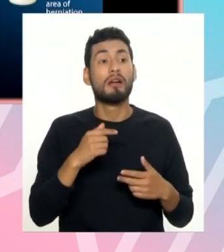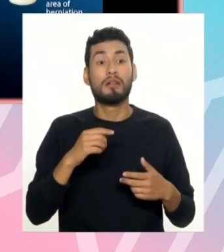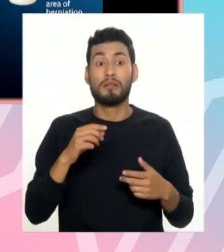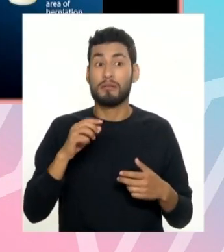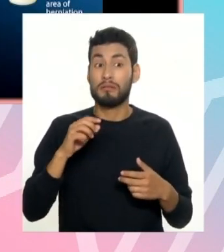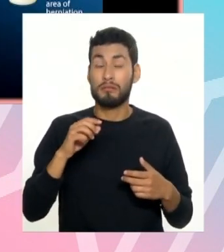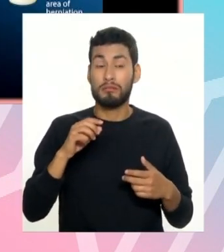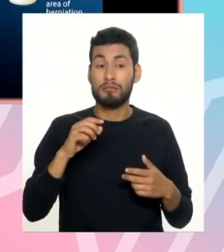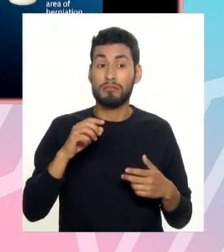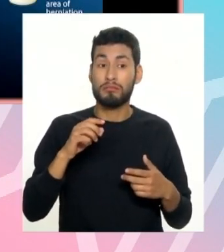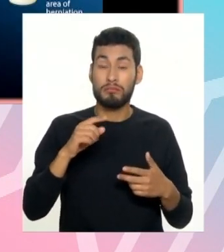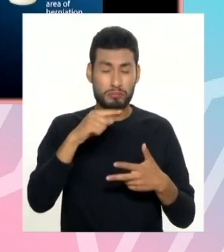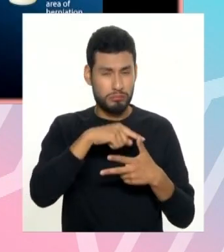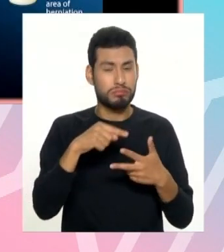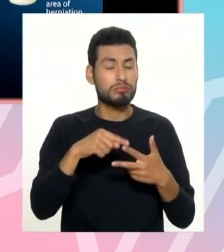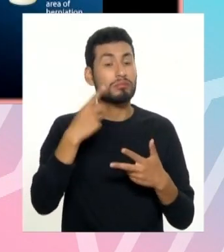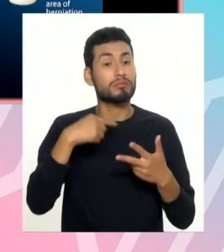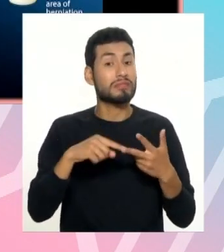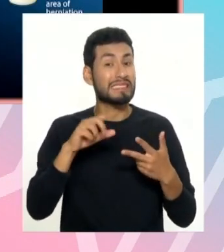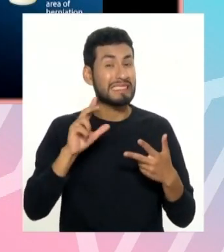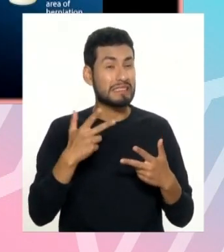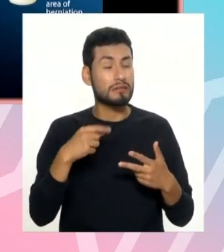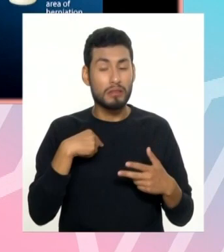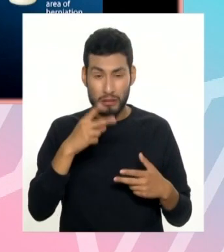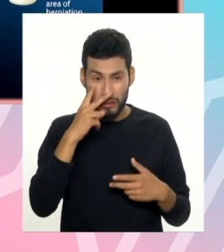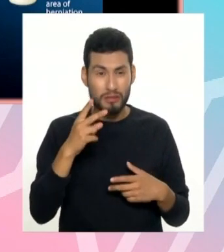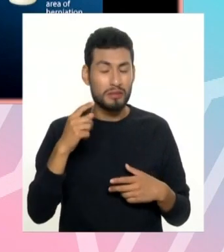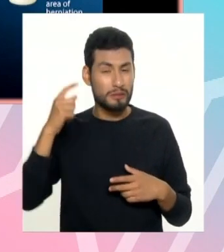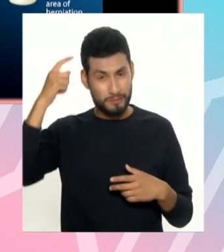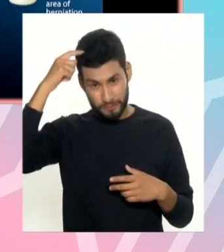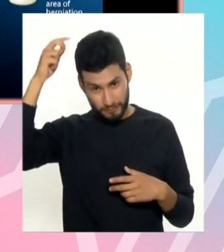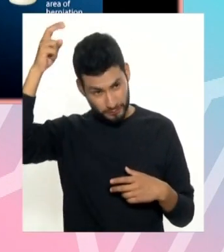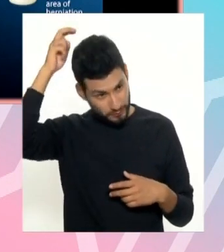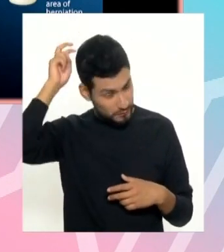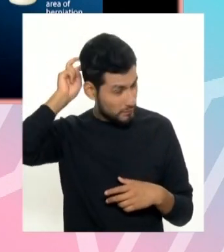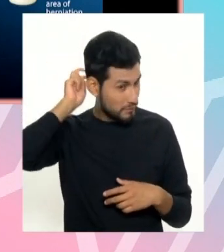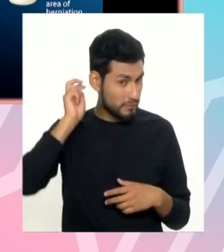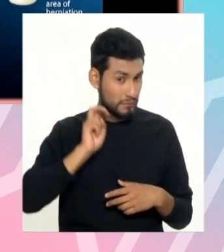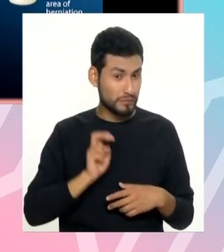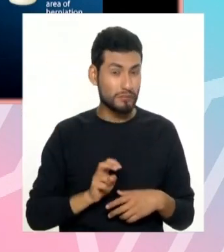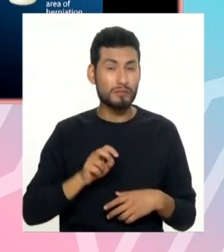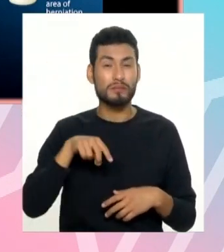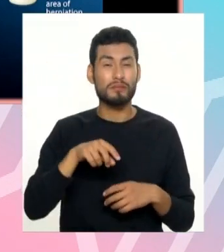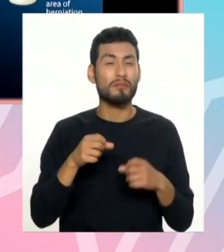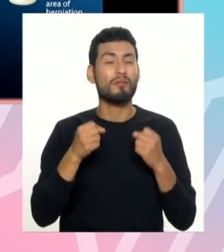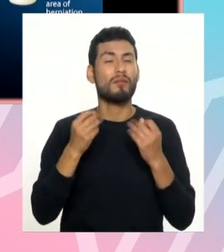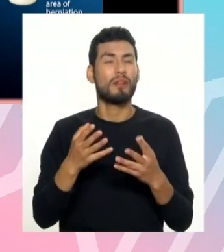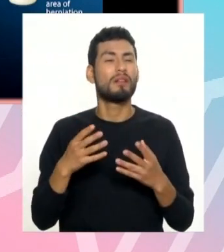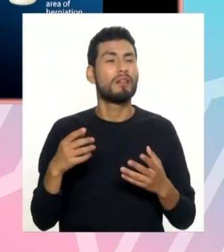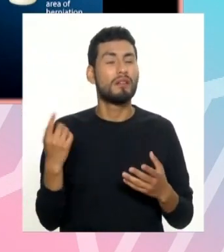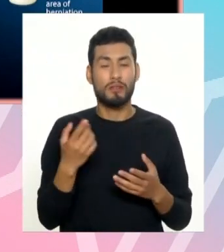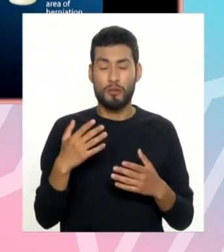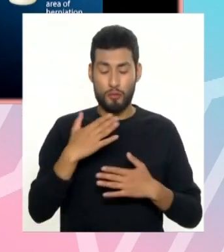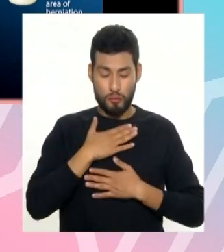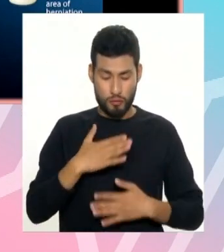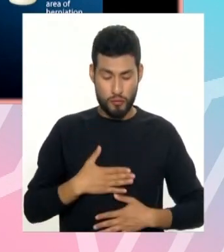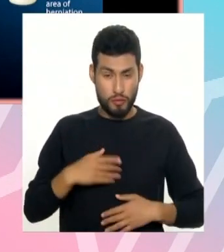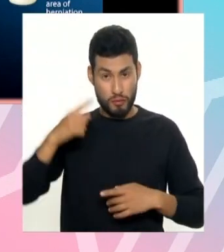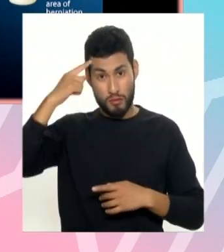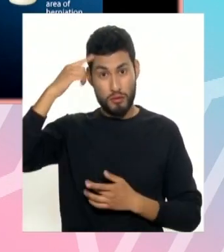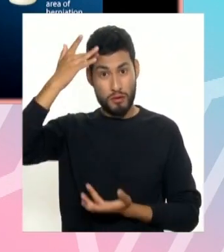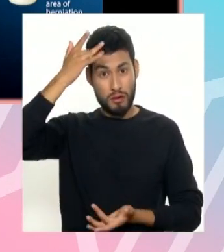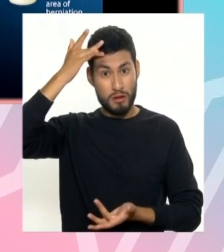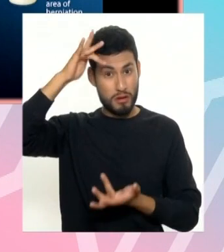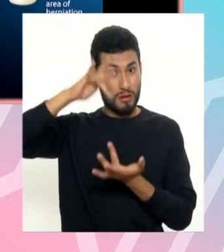más importante, es cuando ya se establece un déficit neurológico. Okay. El paciente presenta disminución de fuerza, ya sea en